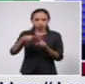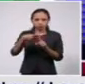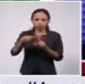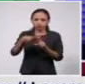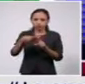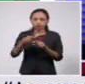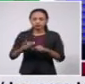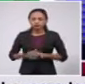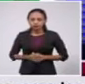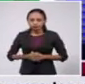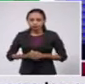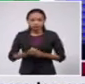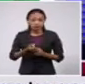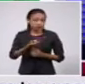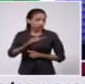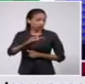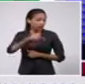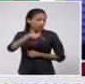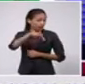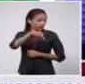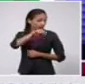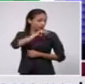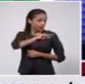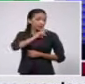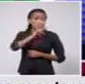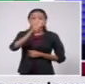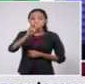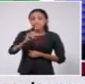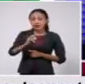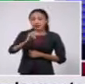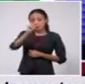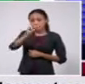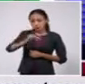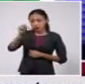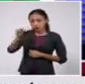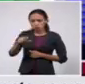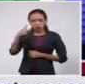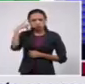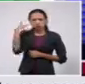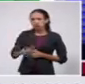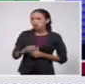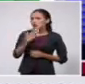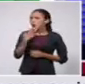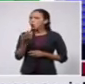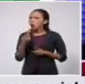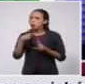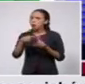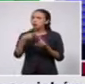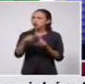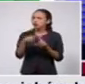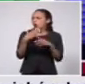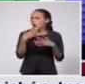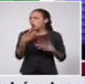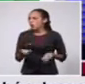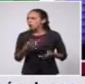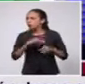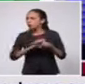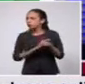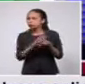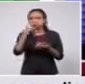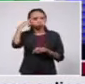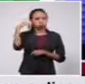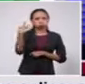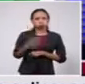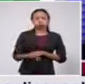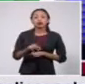Ayer, en 20 personas, no se pudo precisar las fuentes de infección, por lo